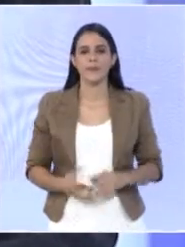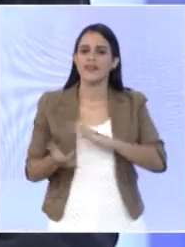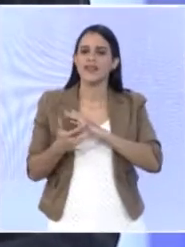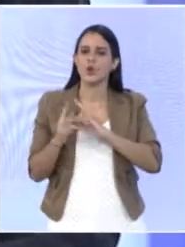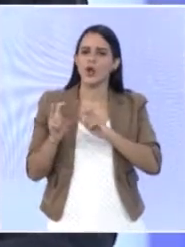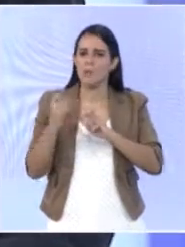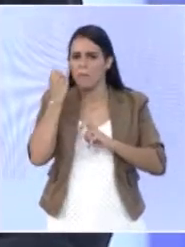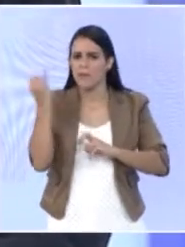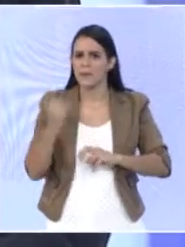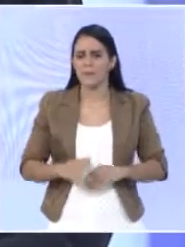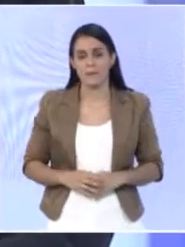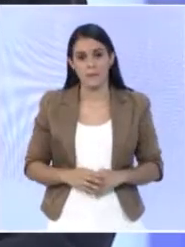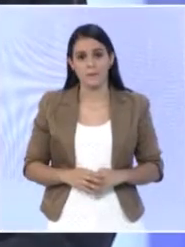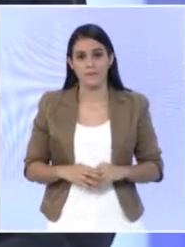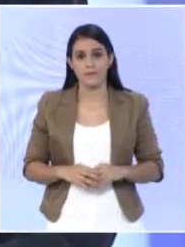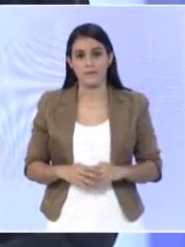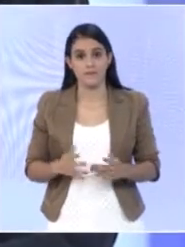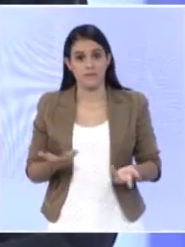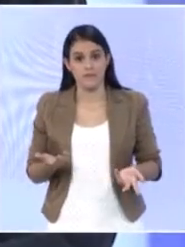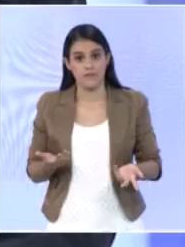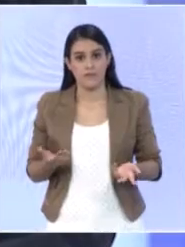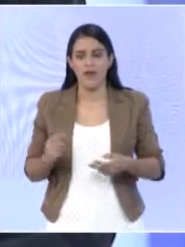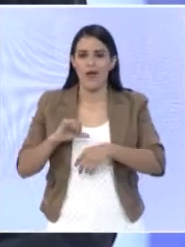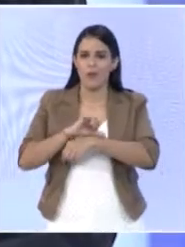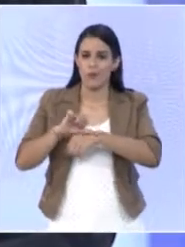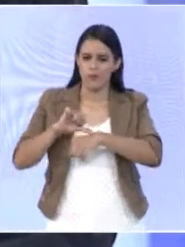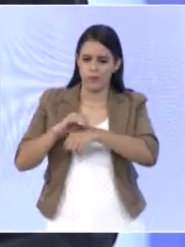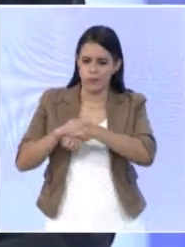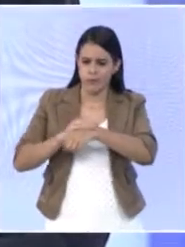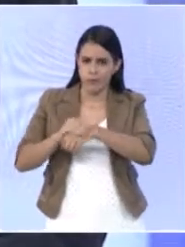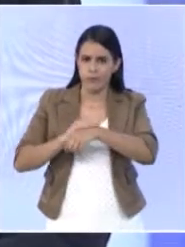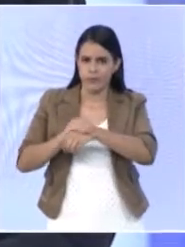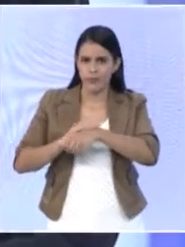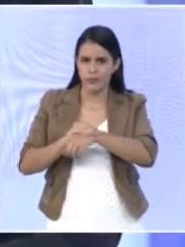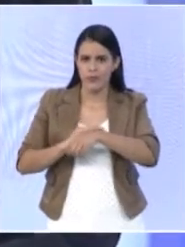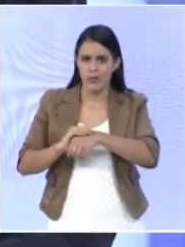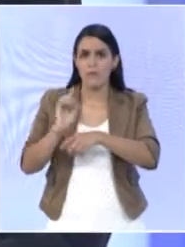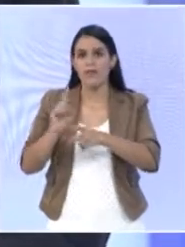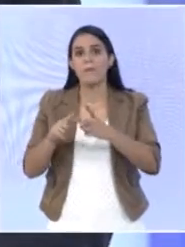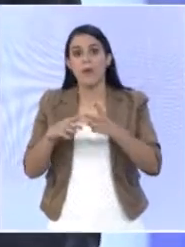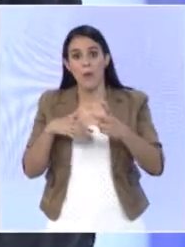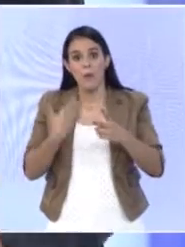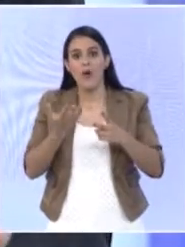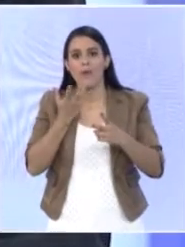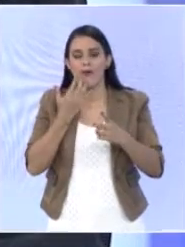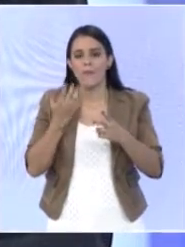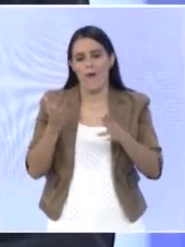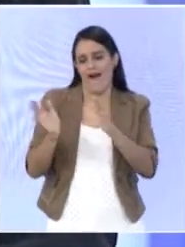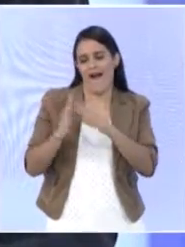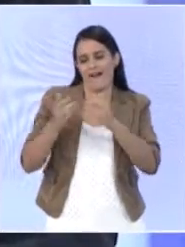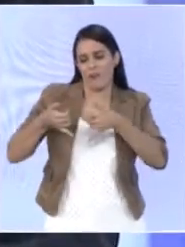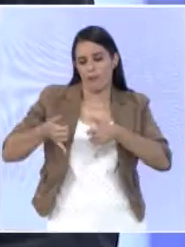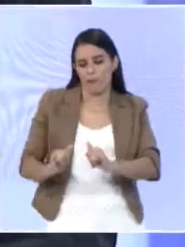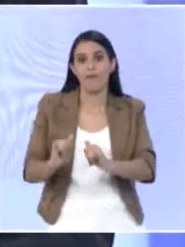estamos desarrollando en el desarrollo de repelentes que pueden ser aplicados sobre superficie de los muebles por ejemplo en una casa se puede aplicar